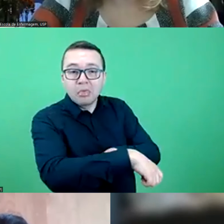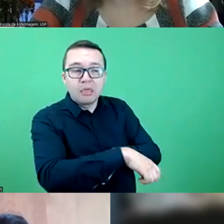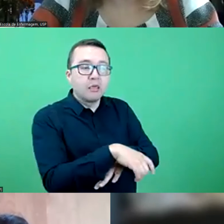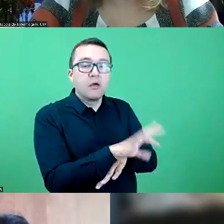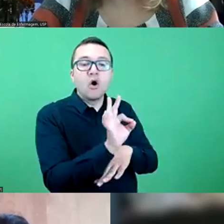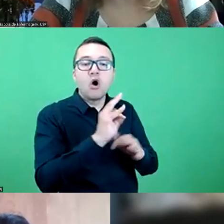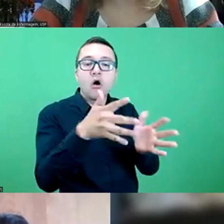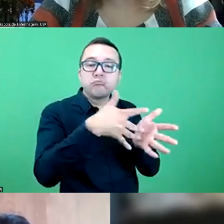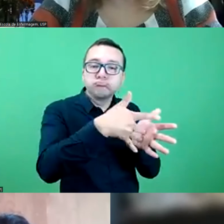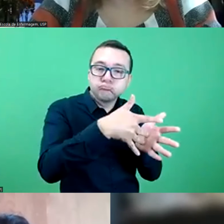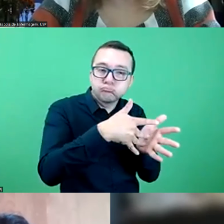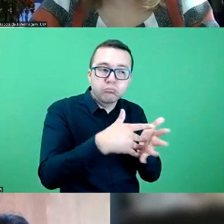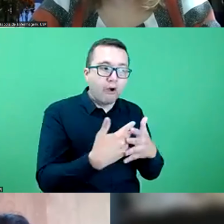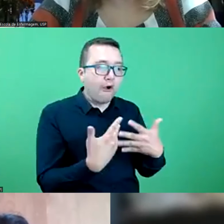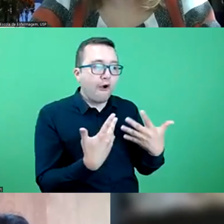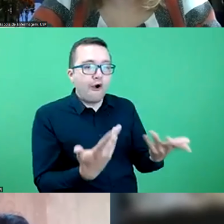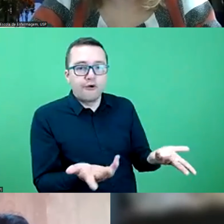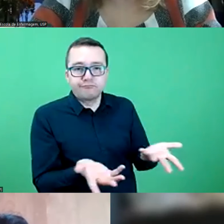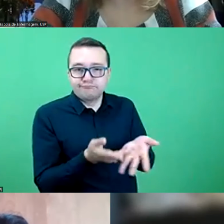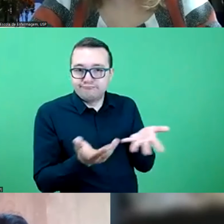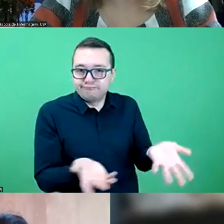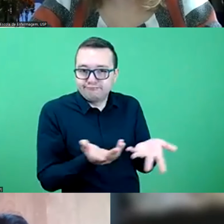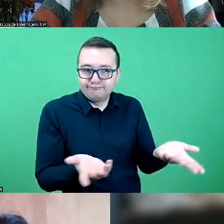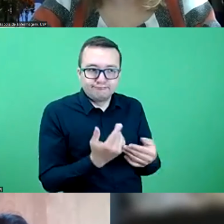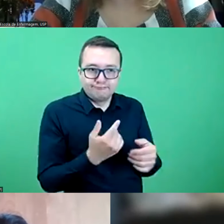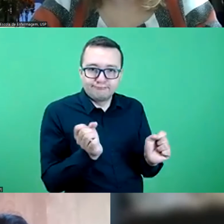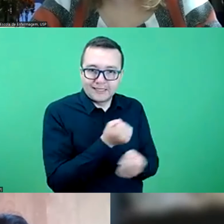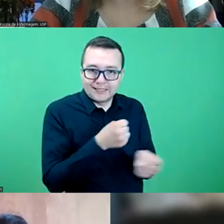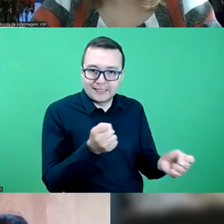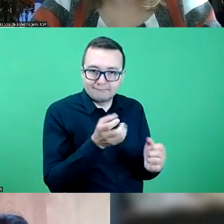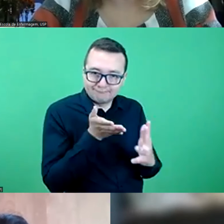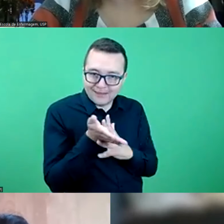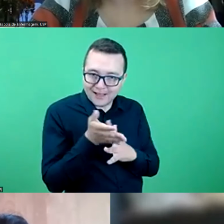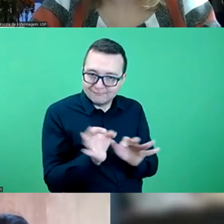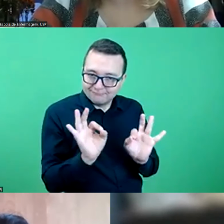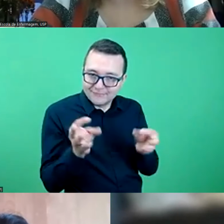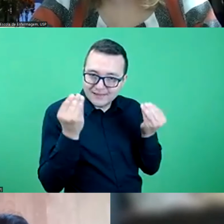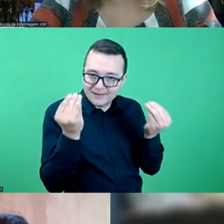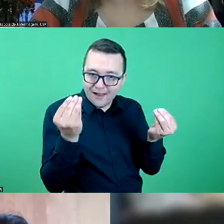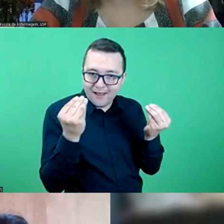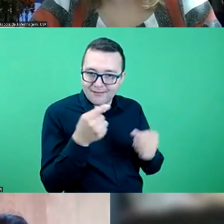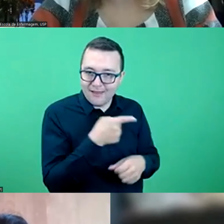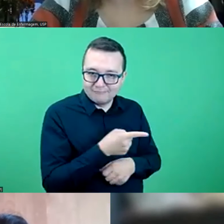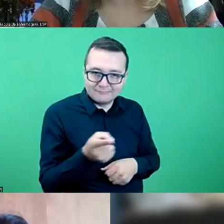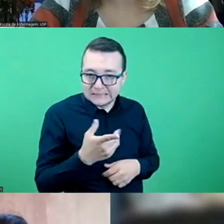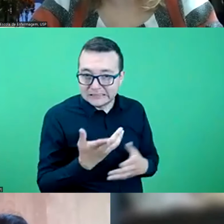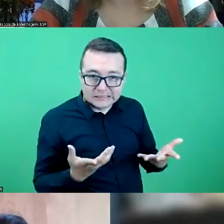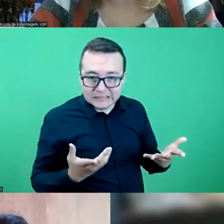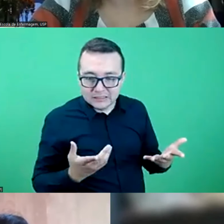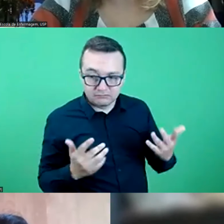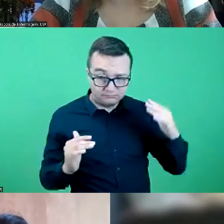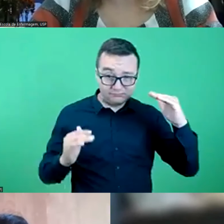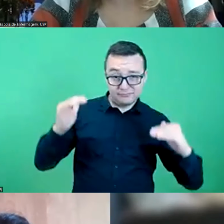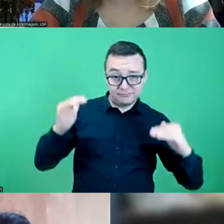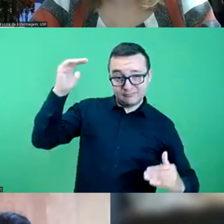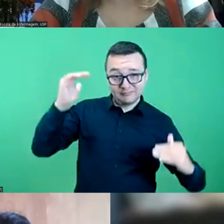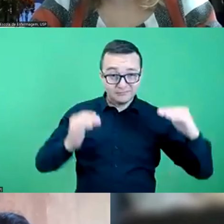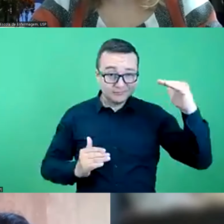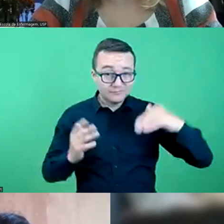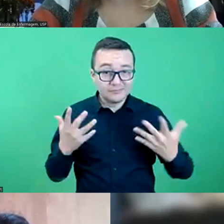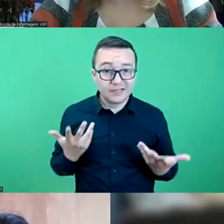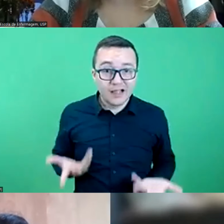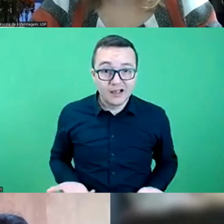vulnerables, digamos, ¿no? Para poder acceder a servicios de calidad. Y esos son uno de los elementos para nosotros centrales de lo que